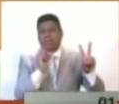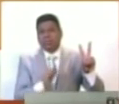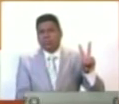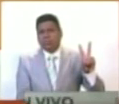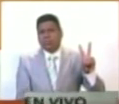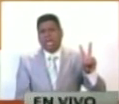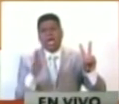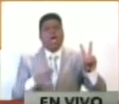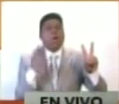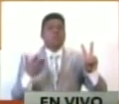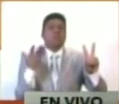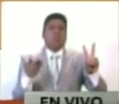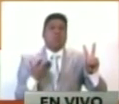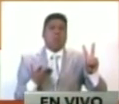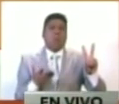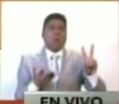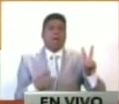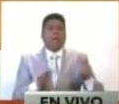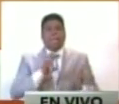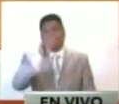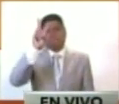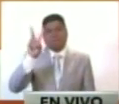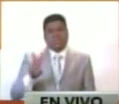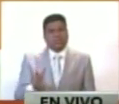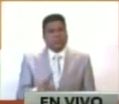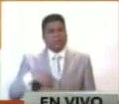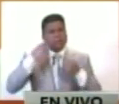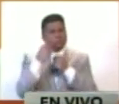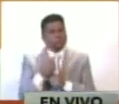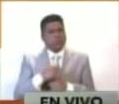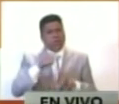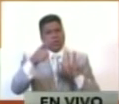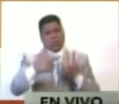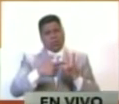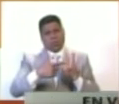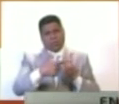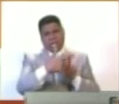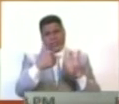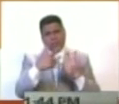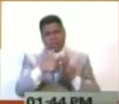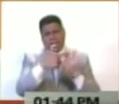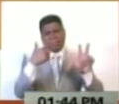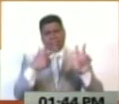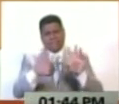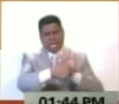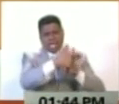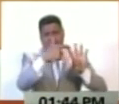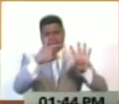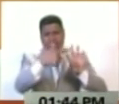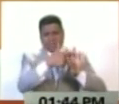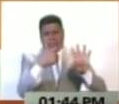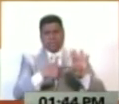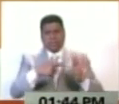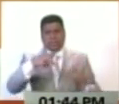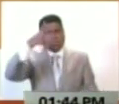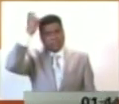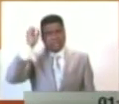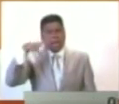entonces la posición que va a asumir Venezuela ante estas reuniones que están realizando estos tres cancilleres de los países del Mercosur,